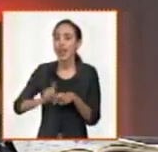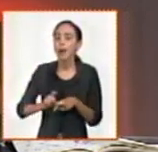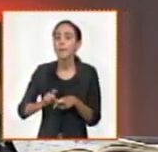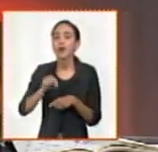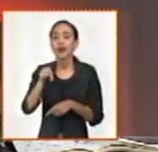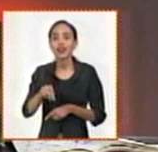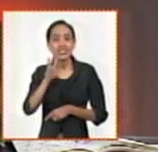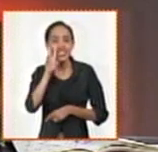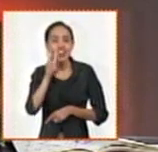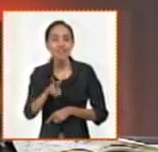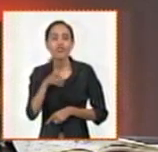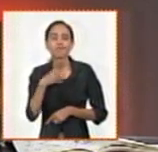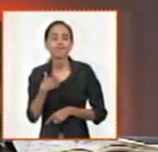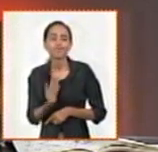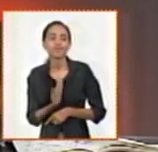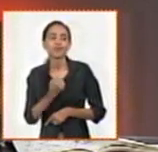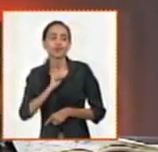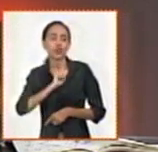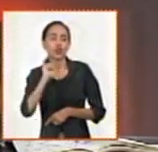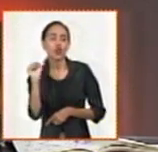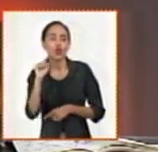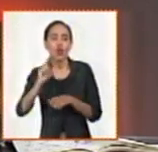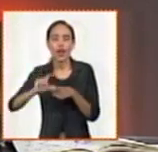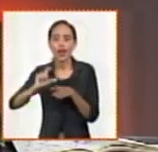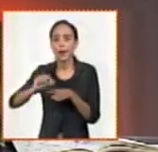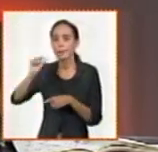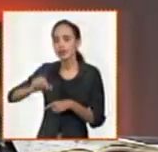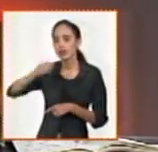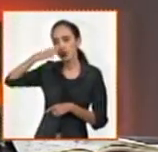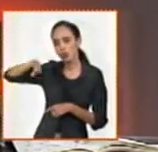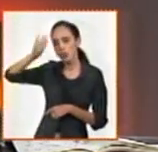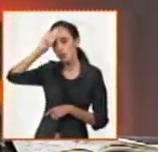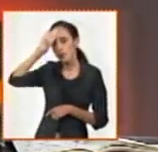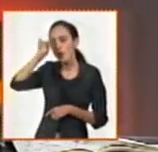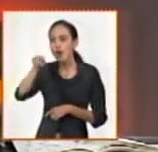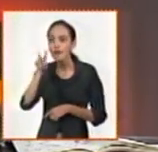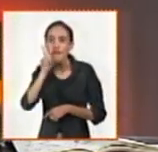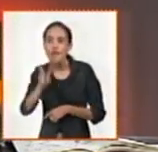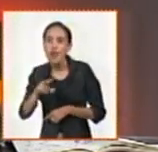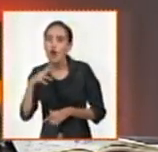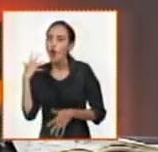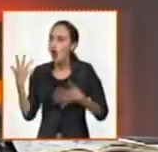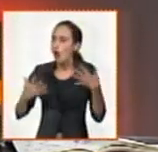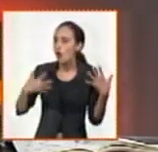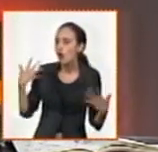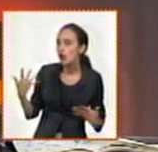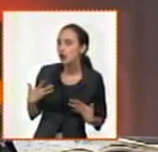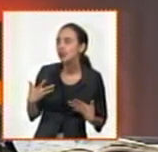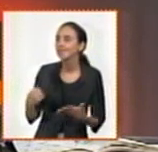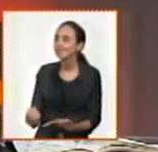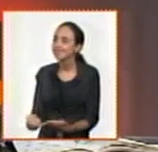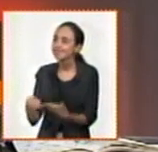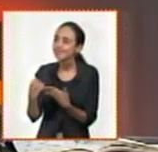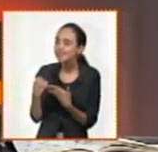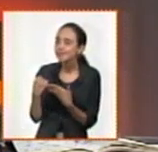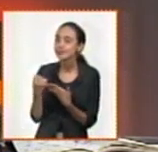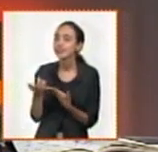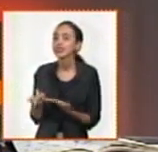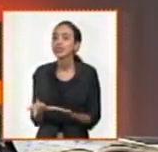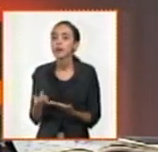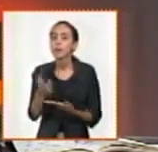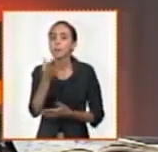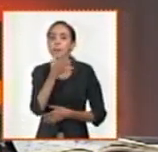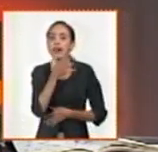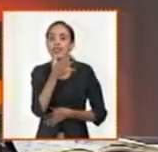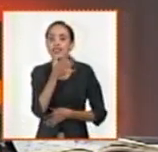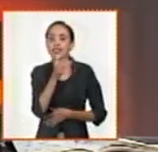mira los logros del campesinado cubano, su orgullo, sus aportes, pareciera